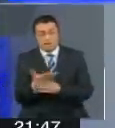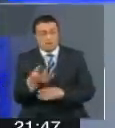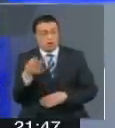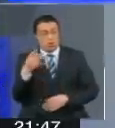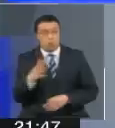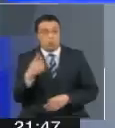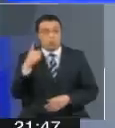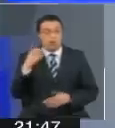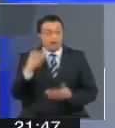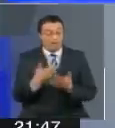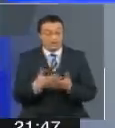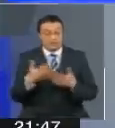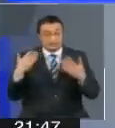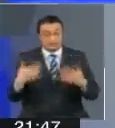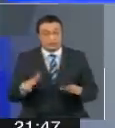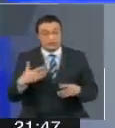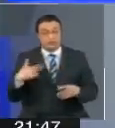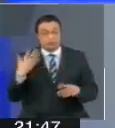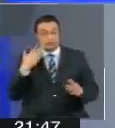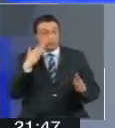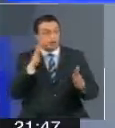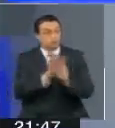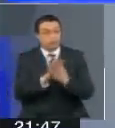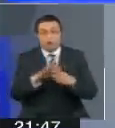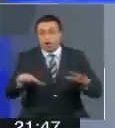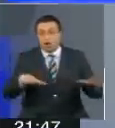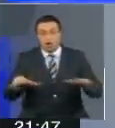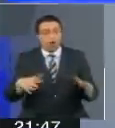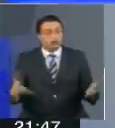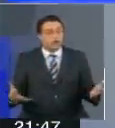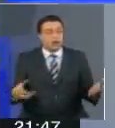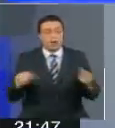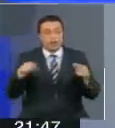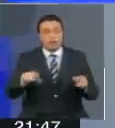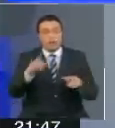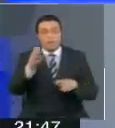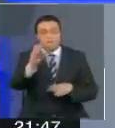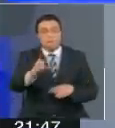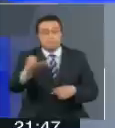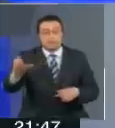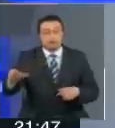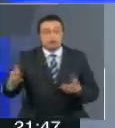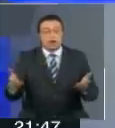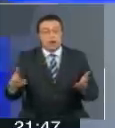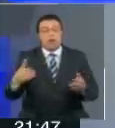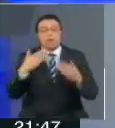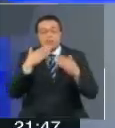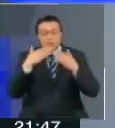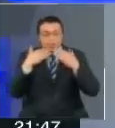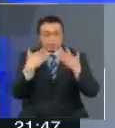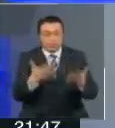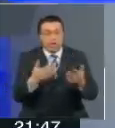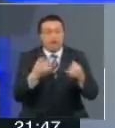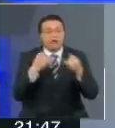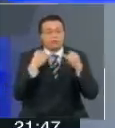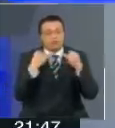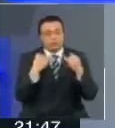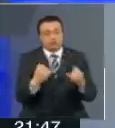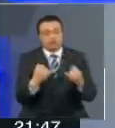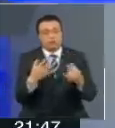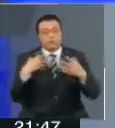una vez que estamos ante los hechos es que las personas entreguen su testimonio,